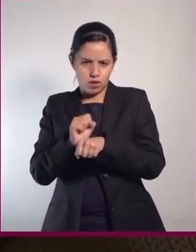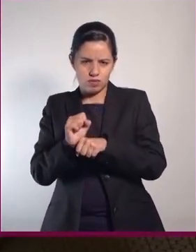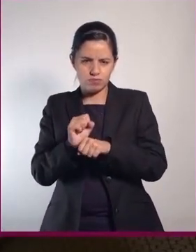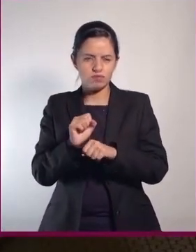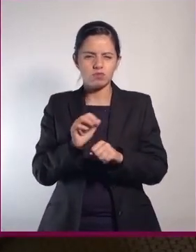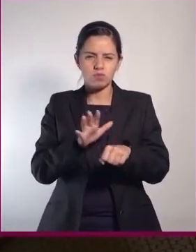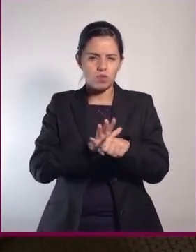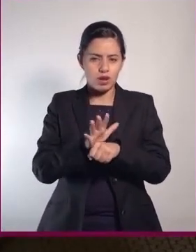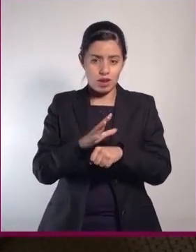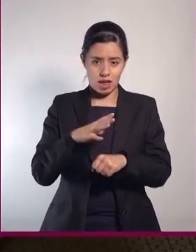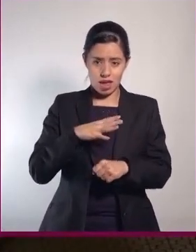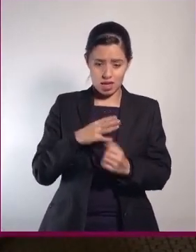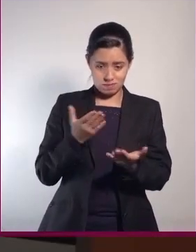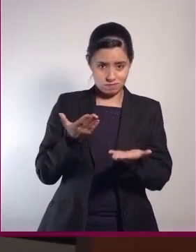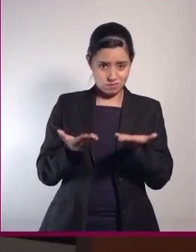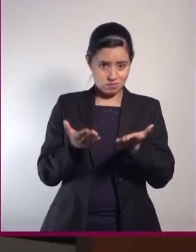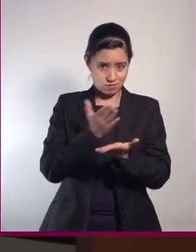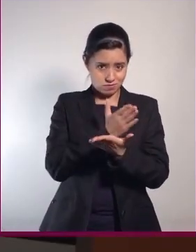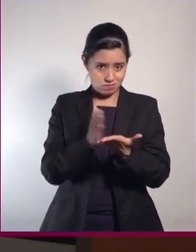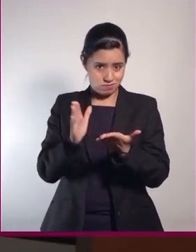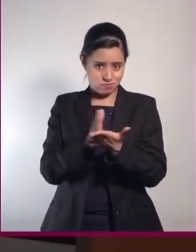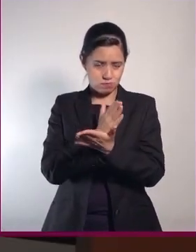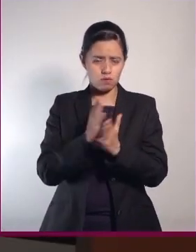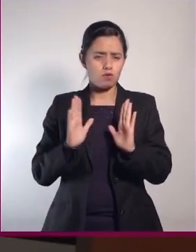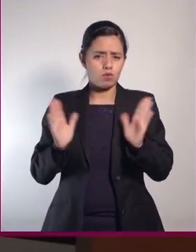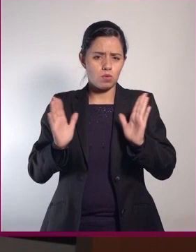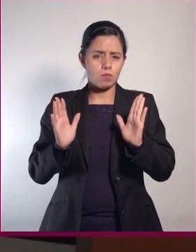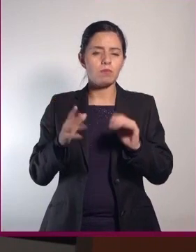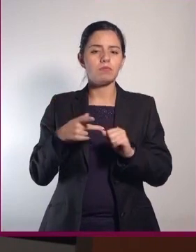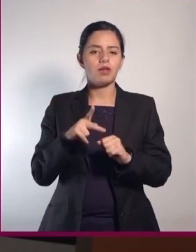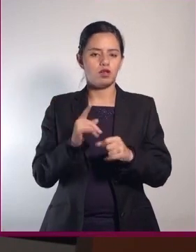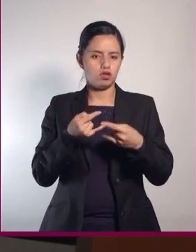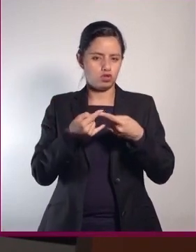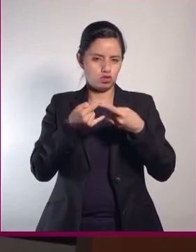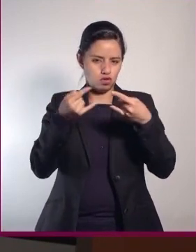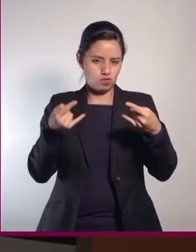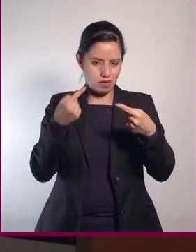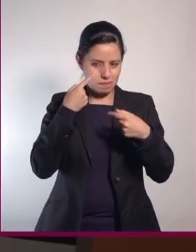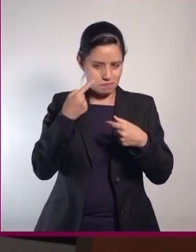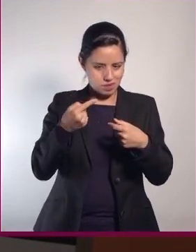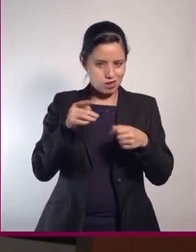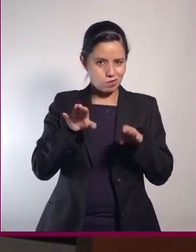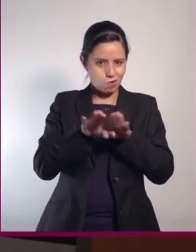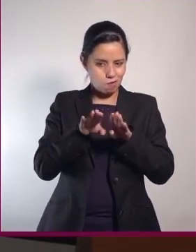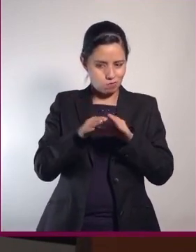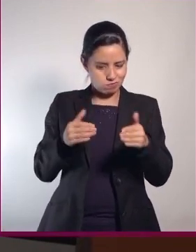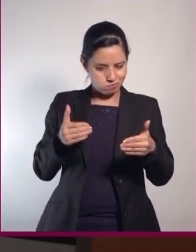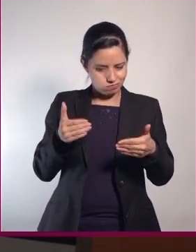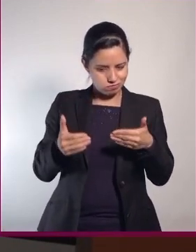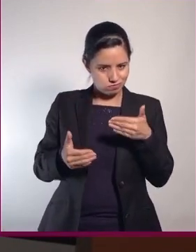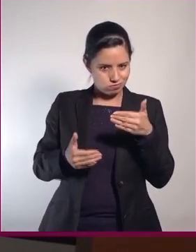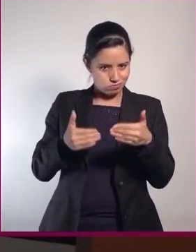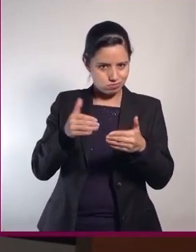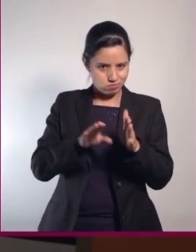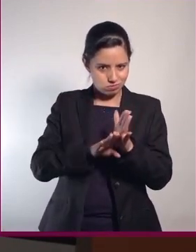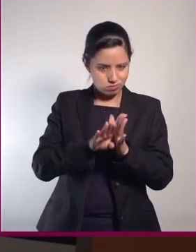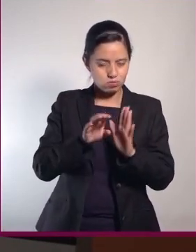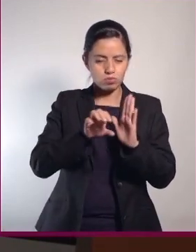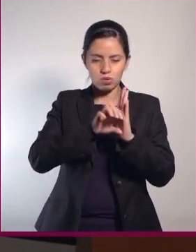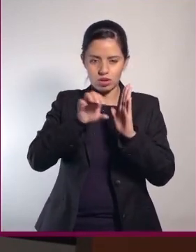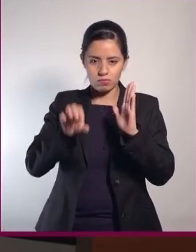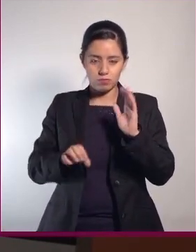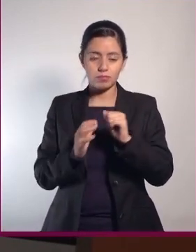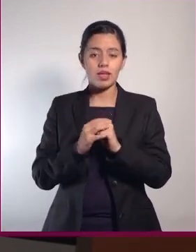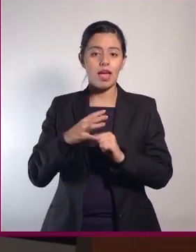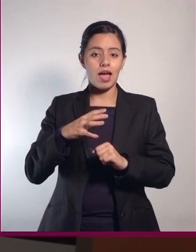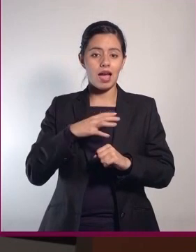categoría, un cáncer agresivo y no agresivo, la propia historia y la velocidad de crecimiento te lo va diciendo. Es decir, habrá tumores que en un